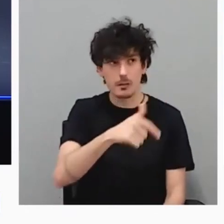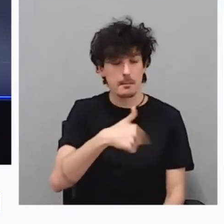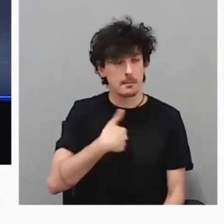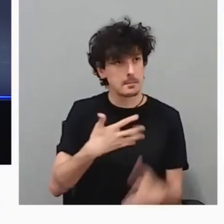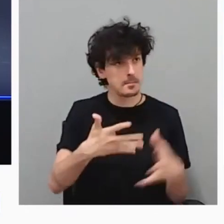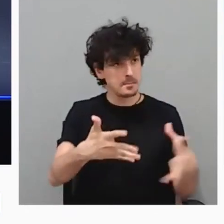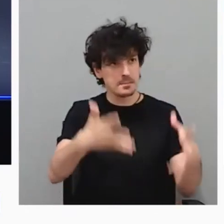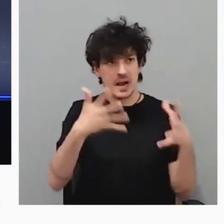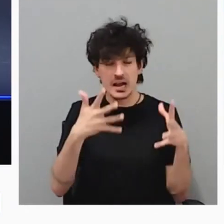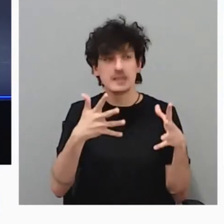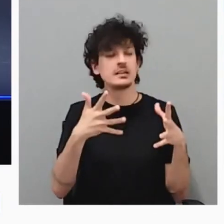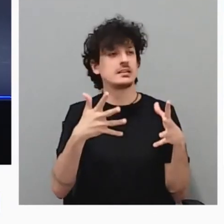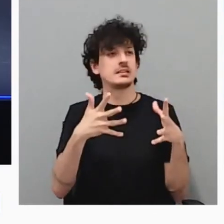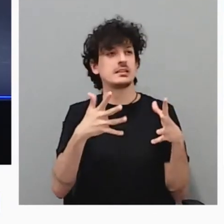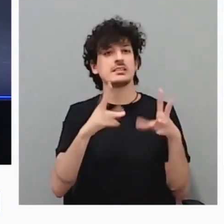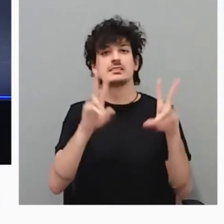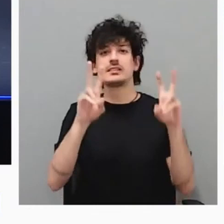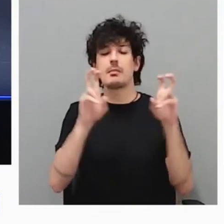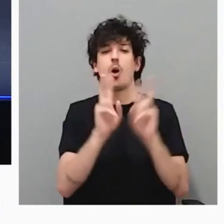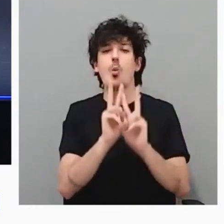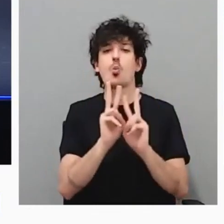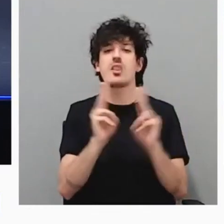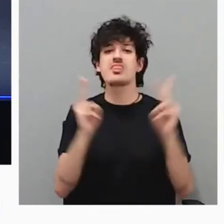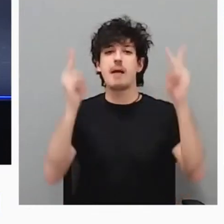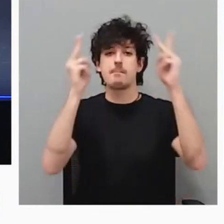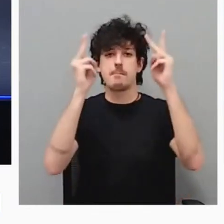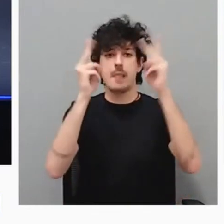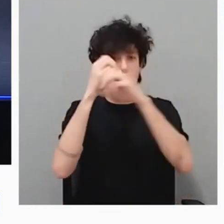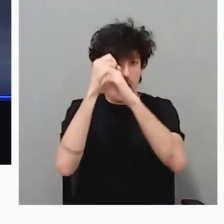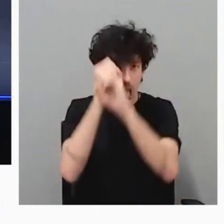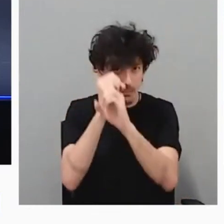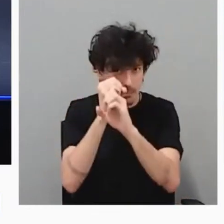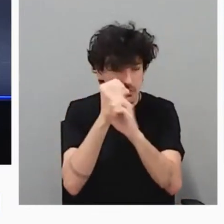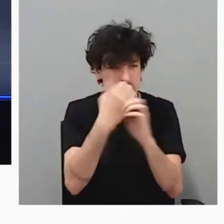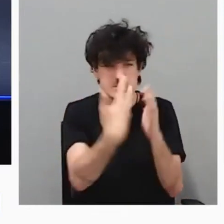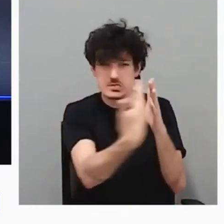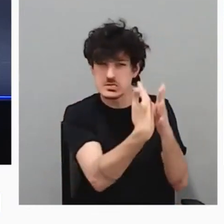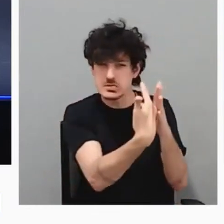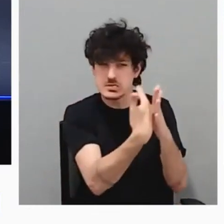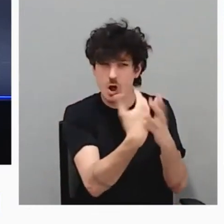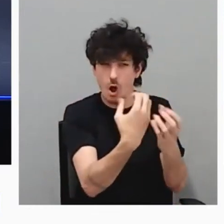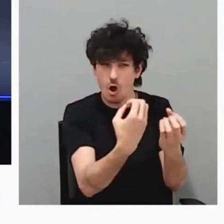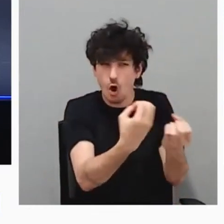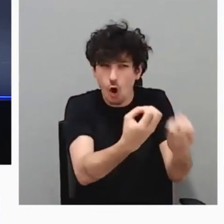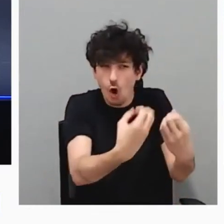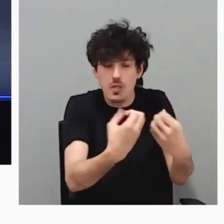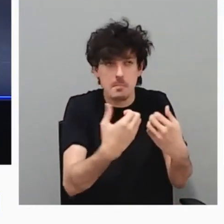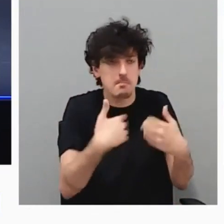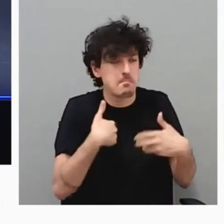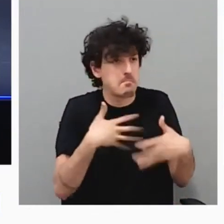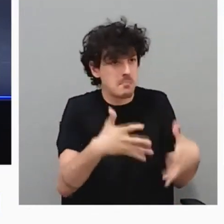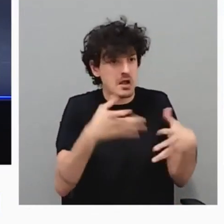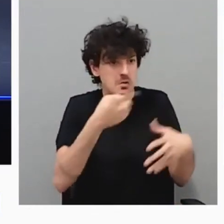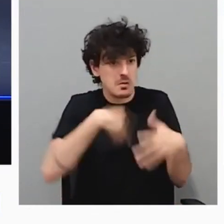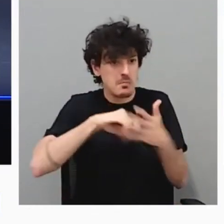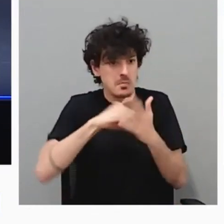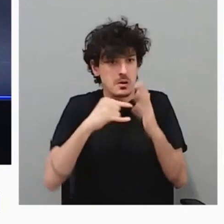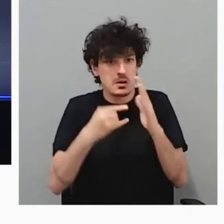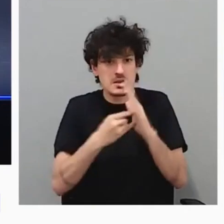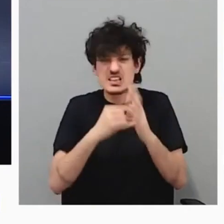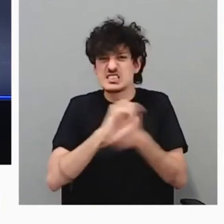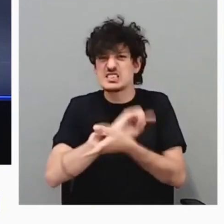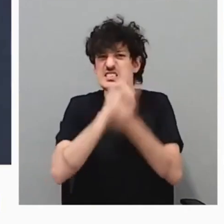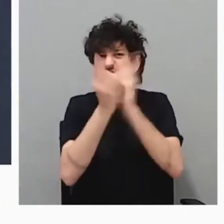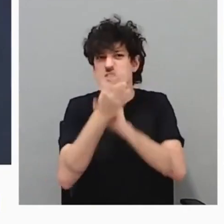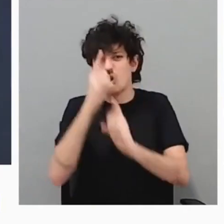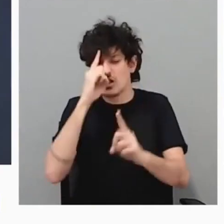que has comentado de UNICEF Lab y, bueno, nosotros estamos trabajando en un proyecto de blockchain para validar compromisos sostenibles de las